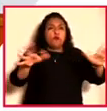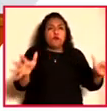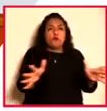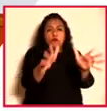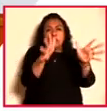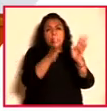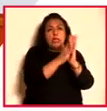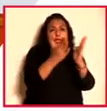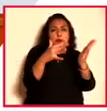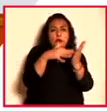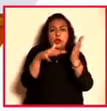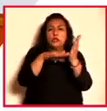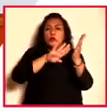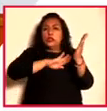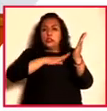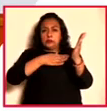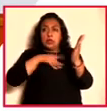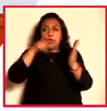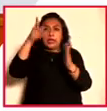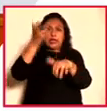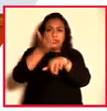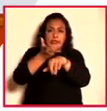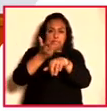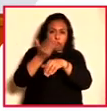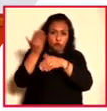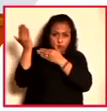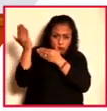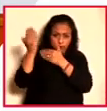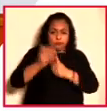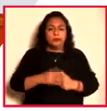la lectura en español en los Estados Unidos.